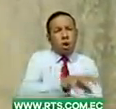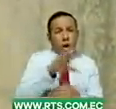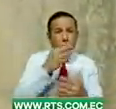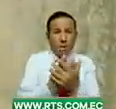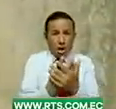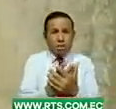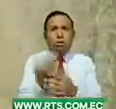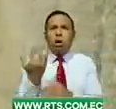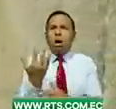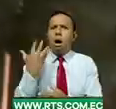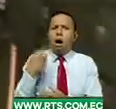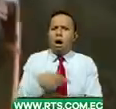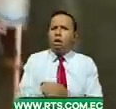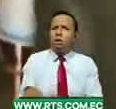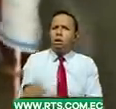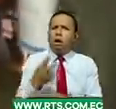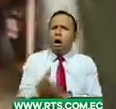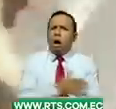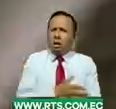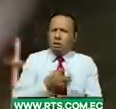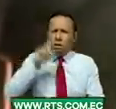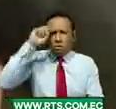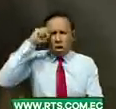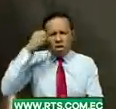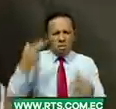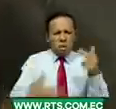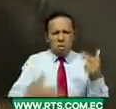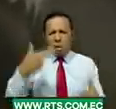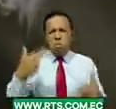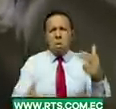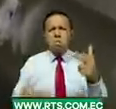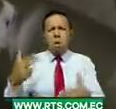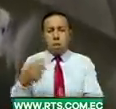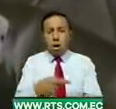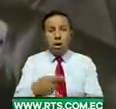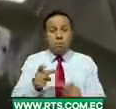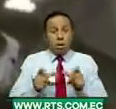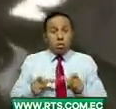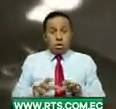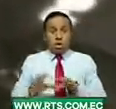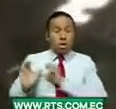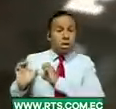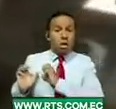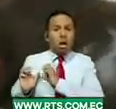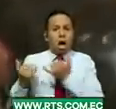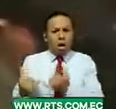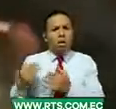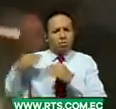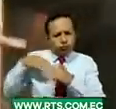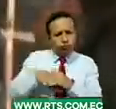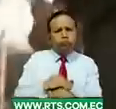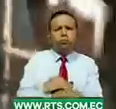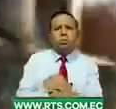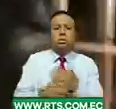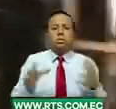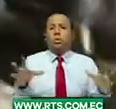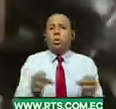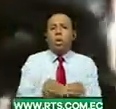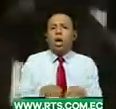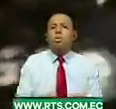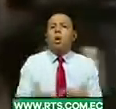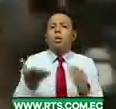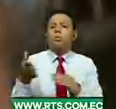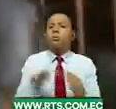no había ingresado después de la matanza entre agrupaciones selectivas, que dejó como saldo 118 PPLs asesinados.